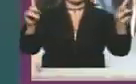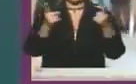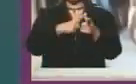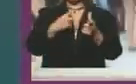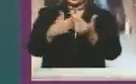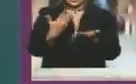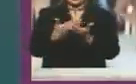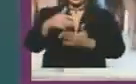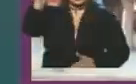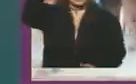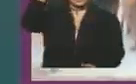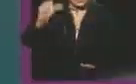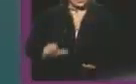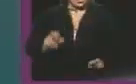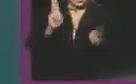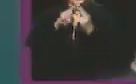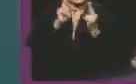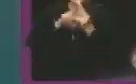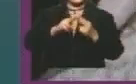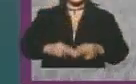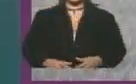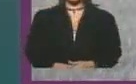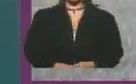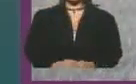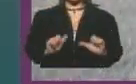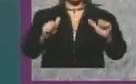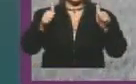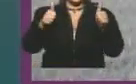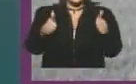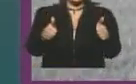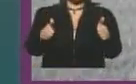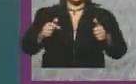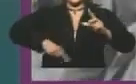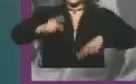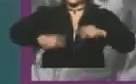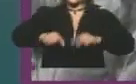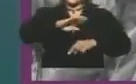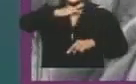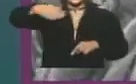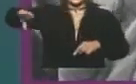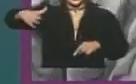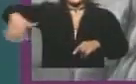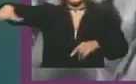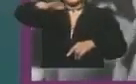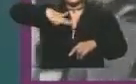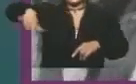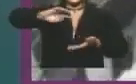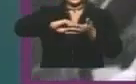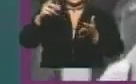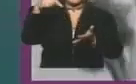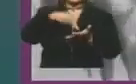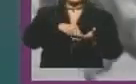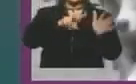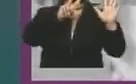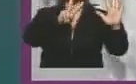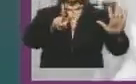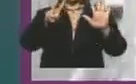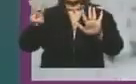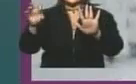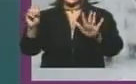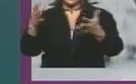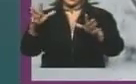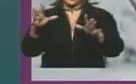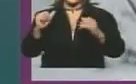diferentes. Así que vamos a conocer algunos. Comencemos con el joropo llanero. Sus orígenes se remontan a mediados